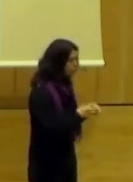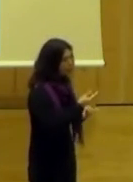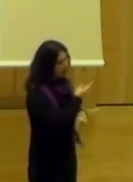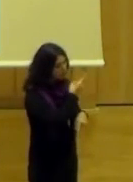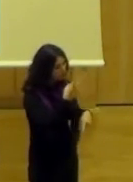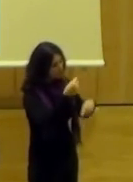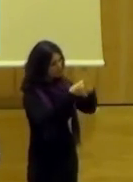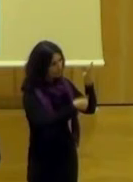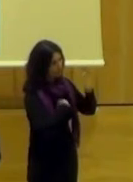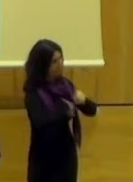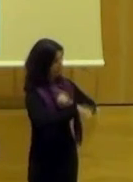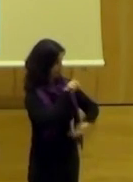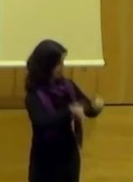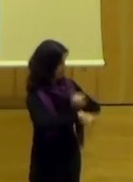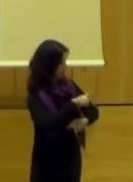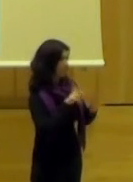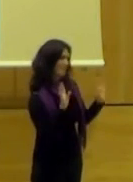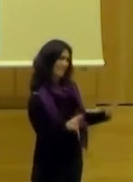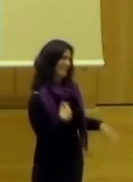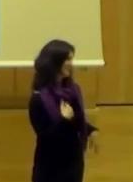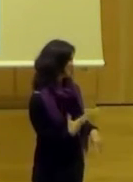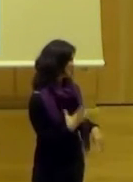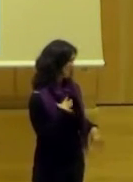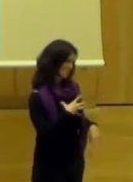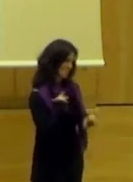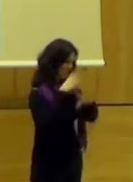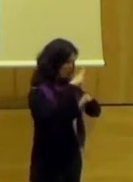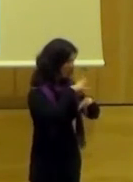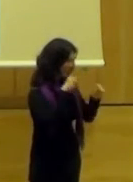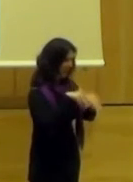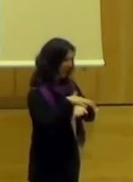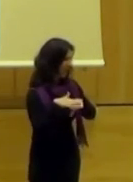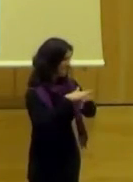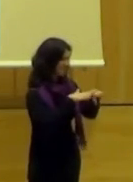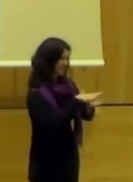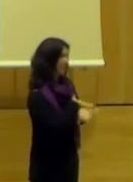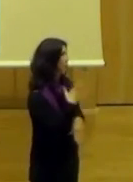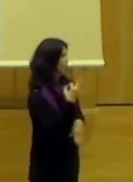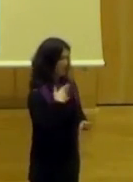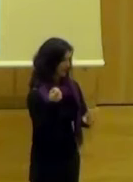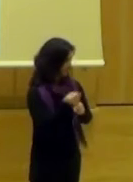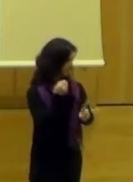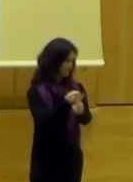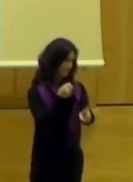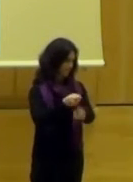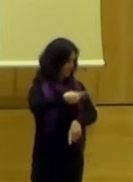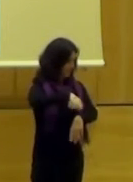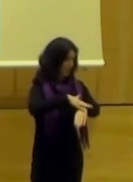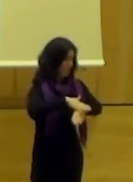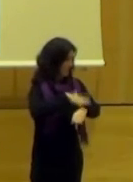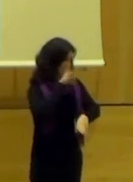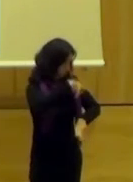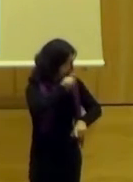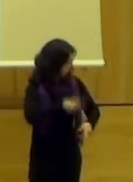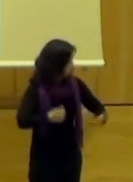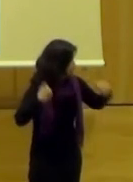a una serie de dificultades, pero no podemos dejar de lado a las administraciones, de meter caña a las administraciones, que al final son